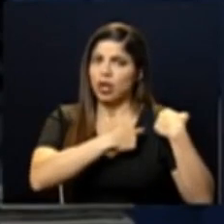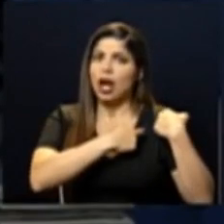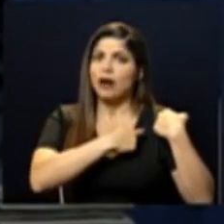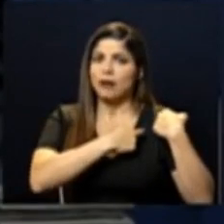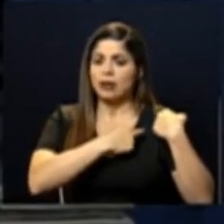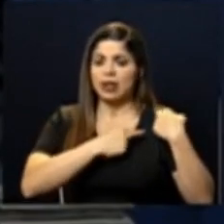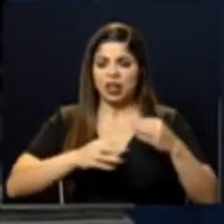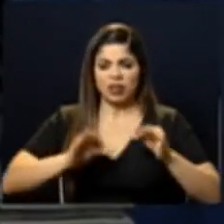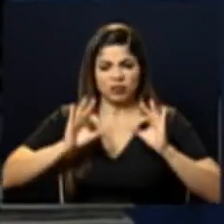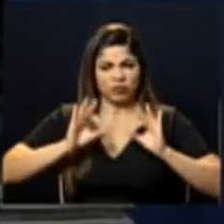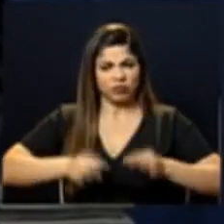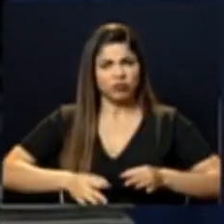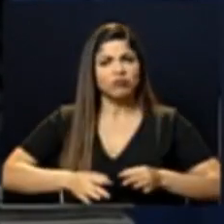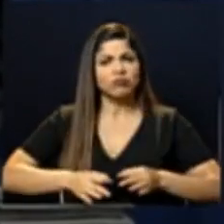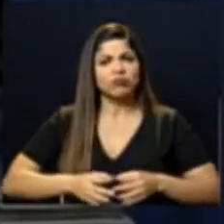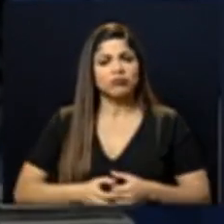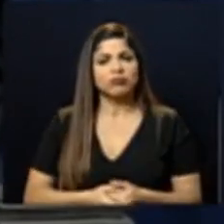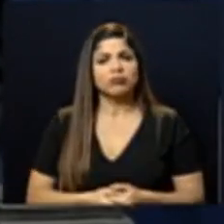y determinado.